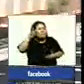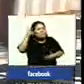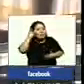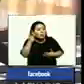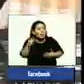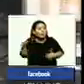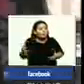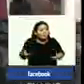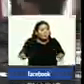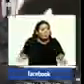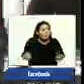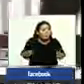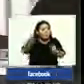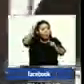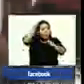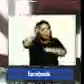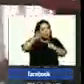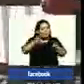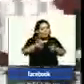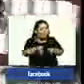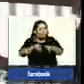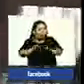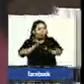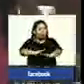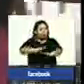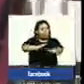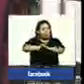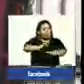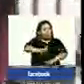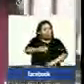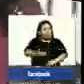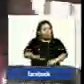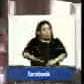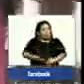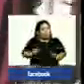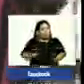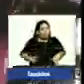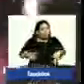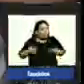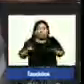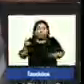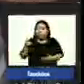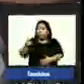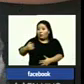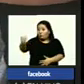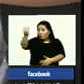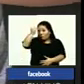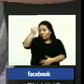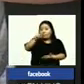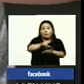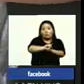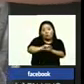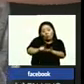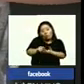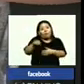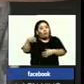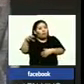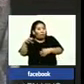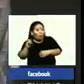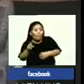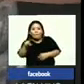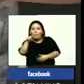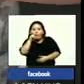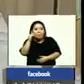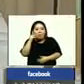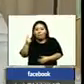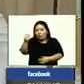concientizar sobre el uso de diferentes métodos anticonceptivos, ya que no se recibe orientación en las escuelas ni por parte de los padres